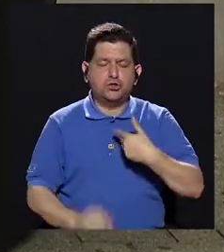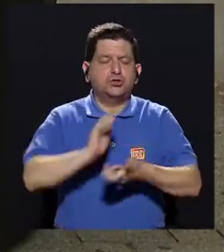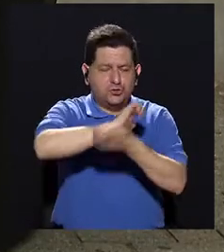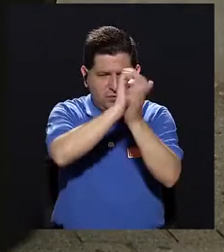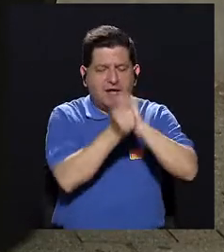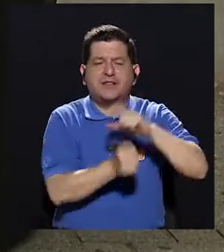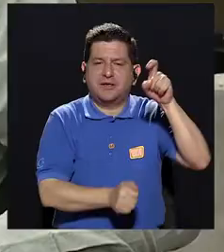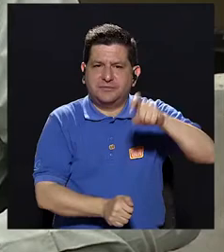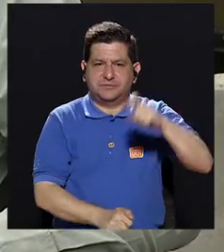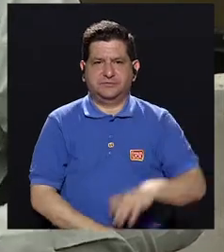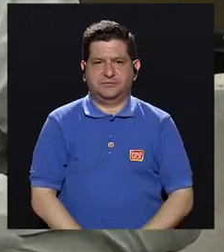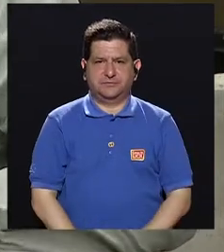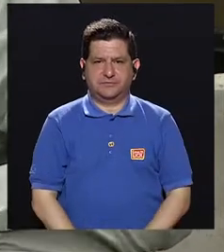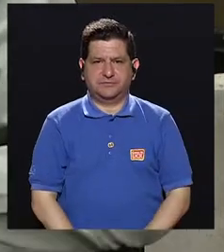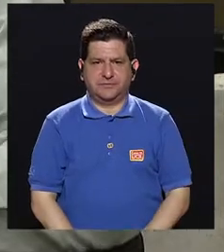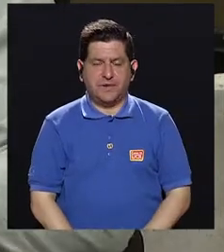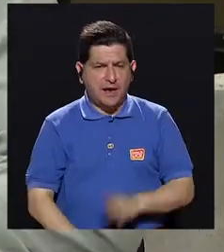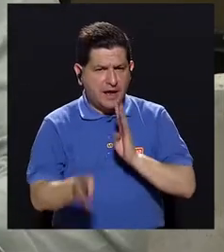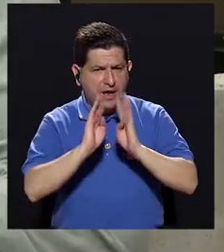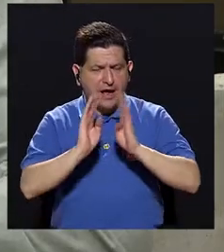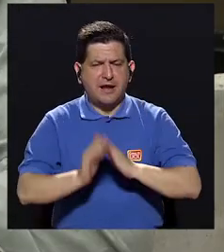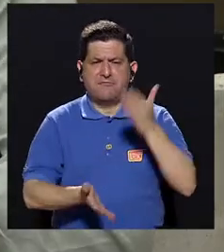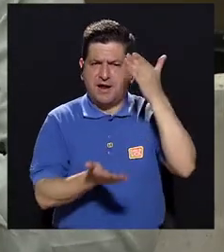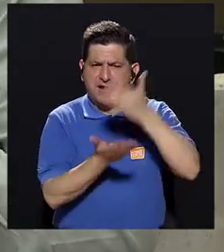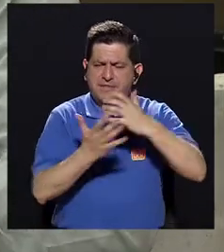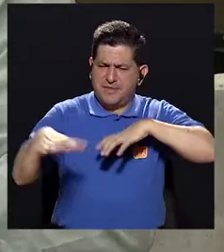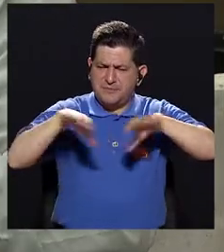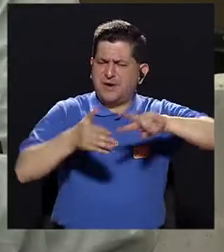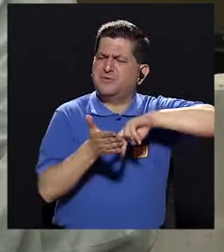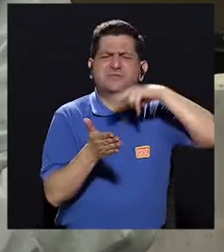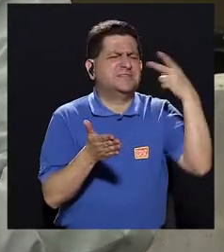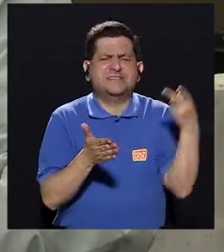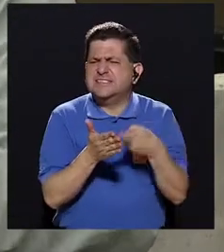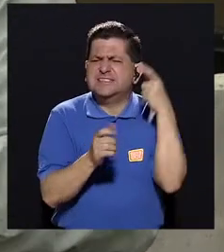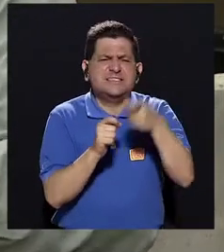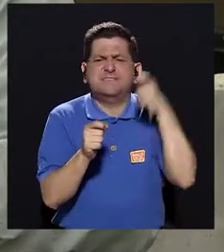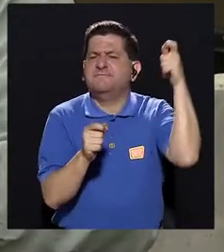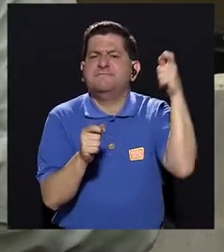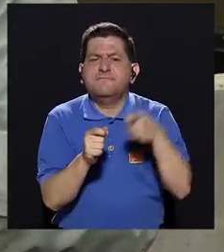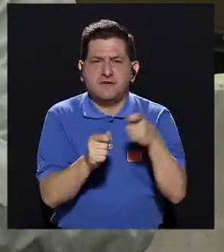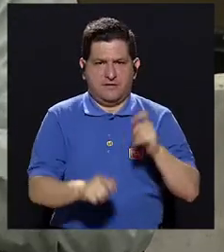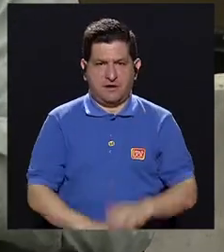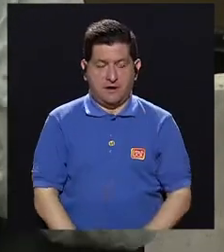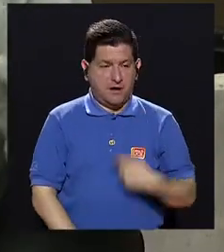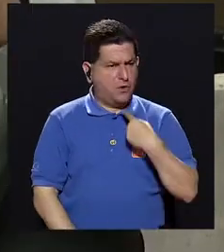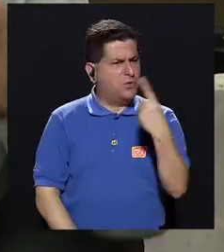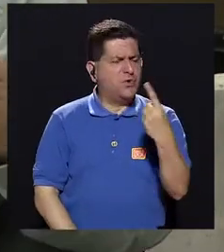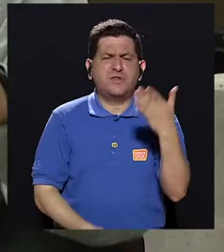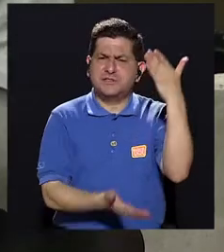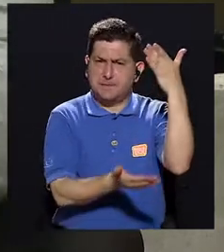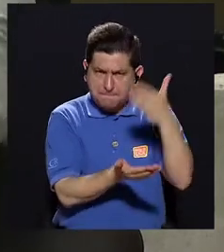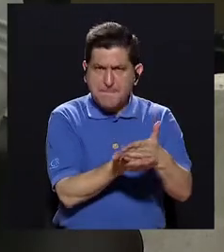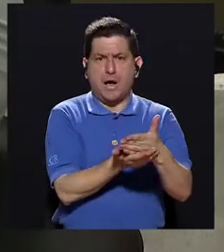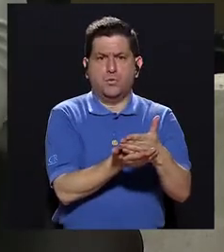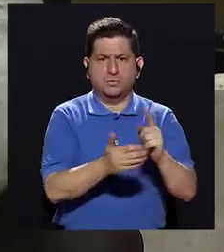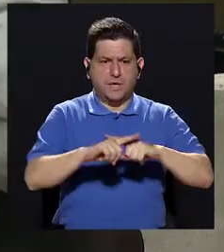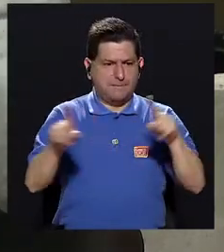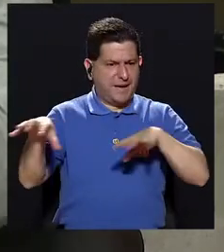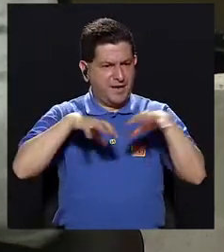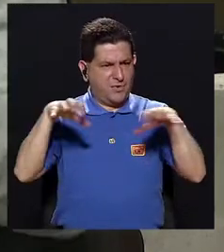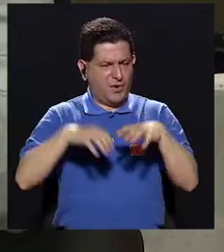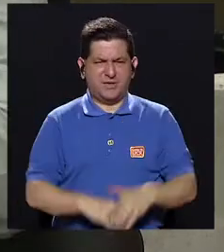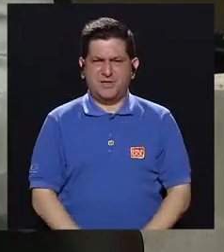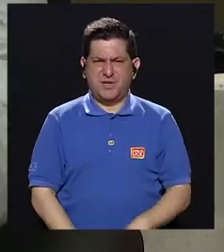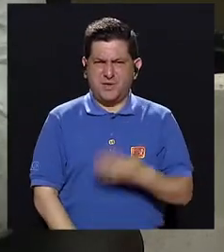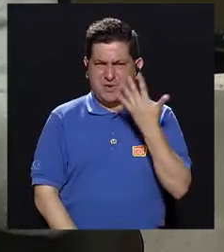situación que tenga, ¿verdad? Ok. Ahora bien, cuando hablamos de pausas activas, ¿qué estamos hablando exactamente? Porque uno dice pausa y y